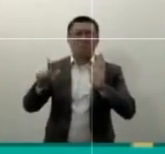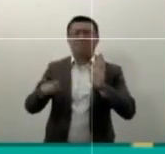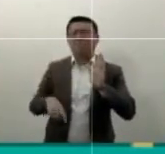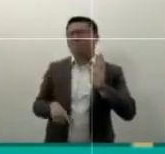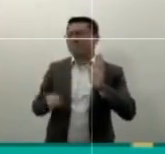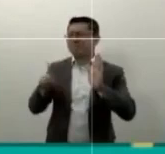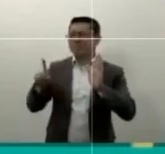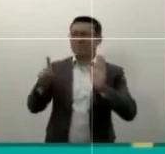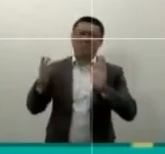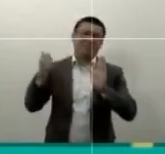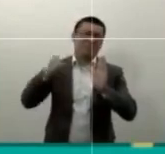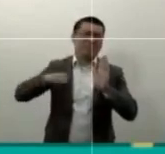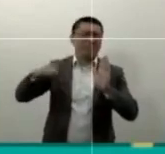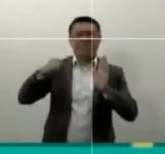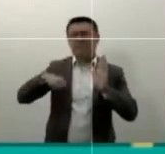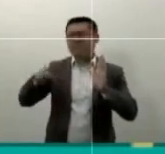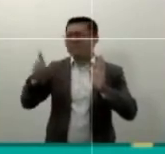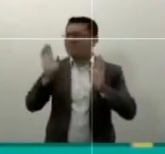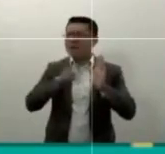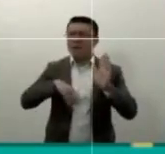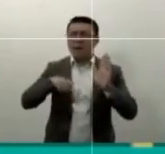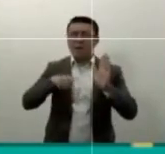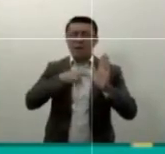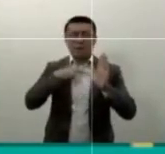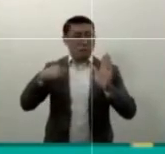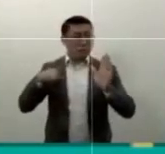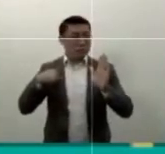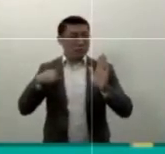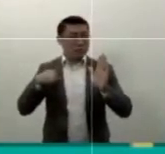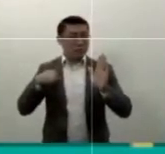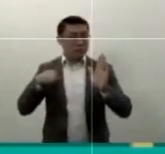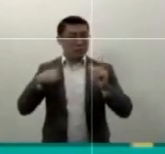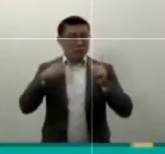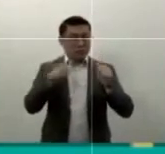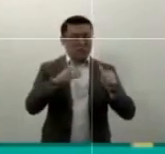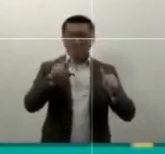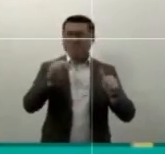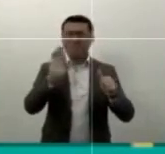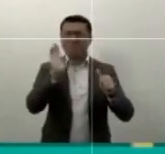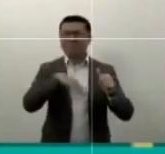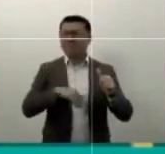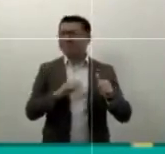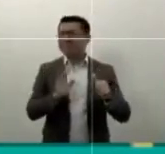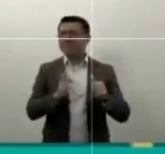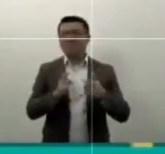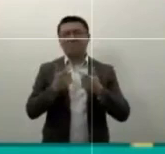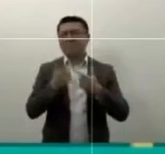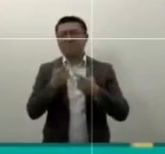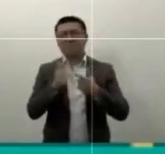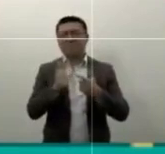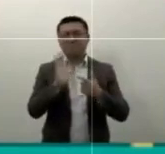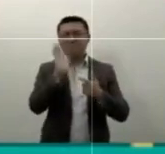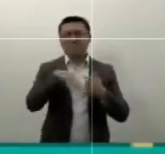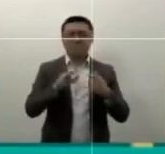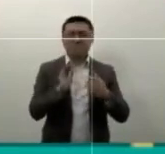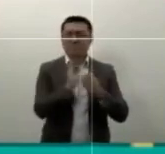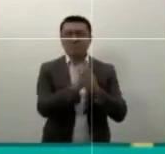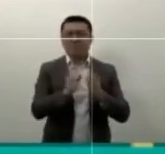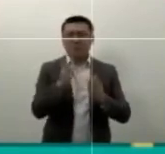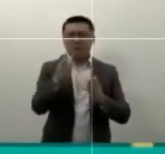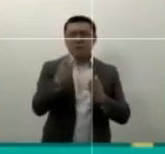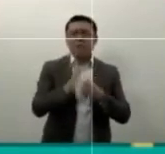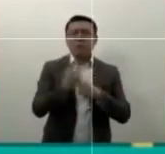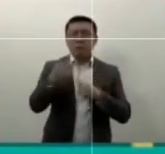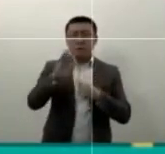es sonreír ante lo ridículo. Al final, esta Feria Internacional del Libro representa en sí misma un acto de